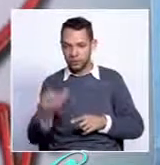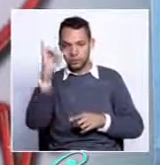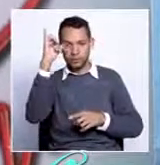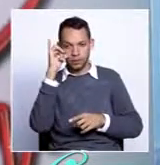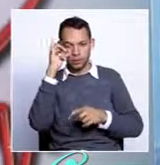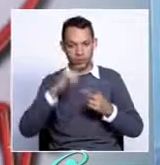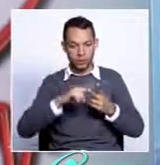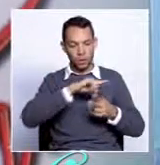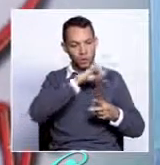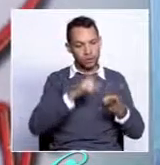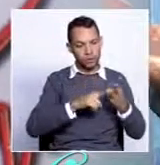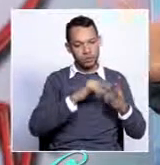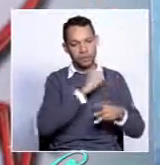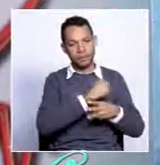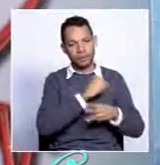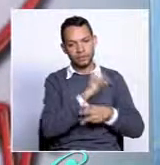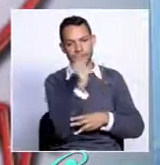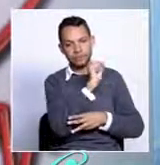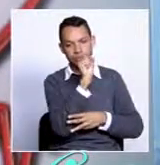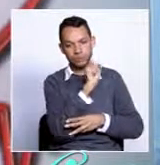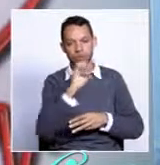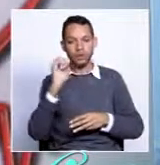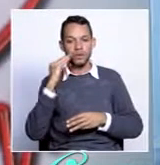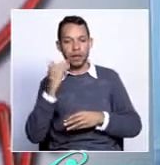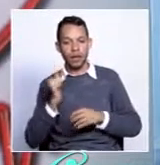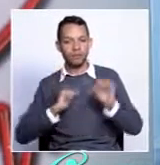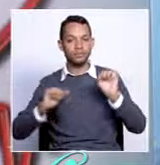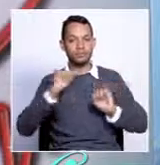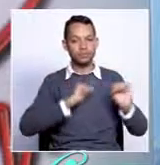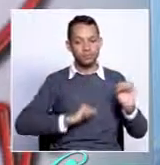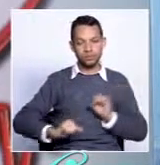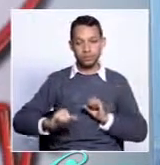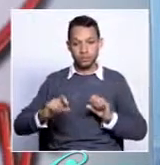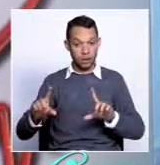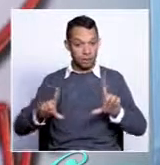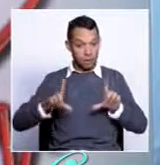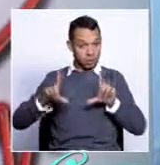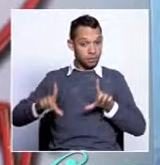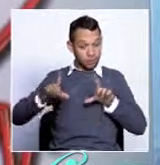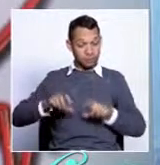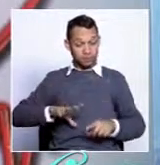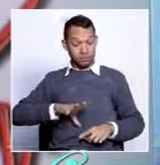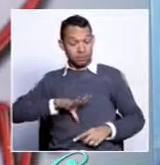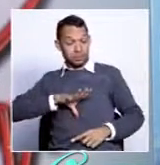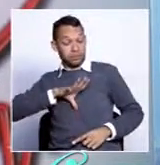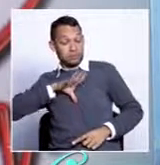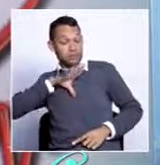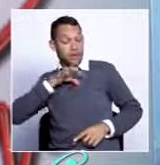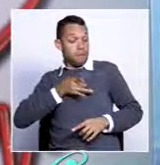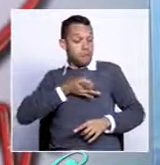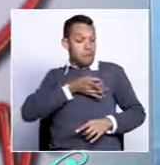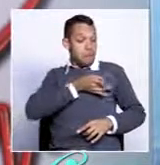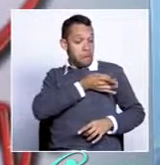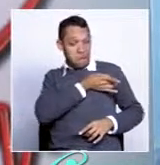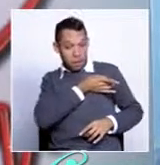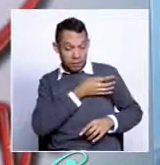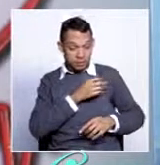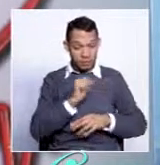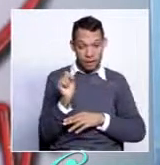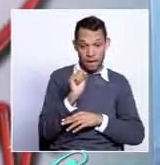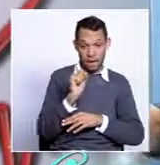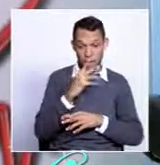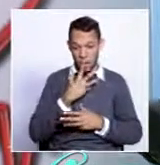conductor de la ciudad ahora un diploma un título un carrito